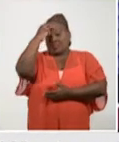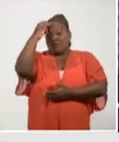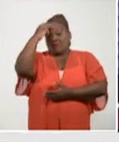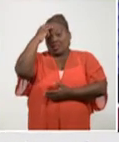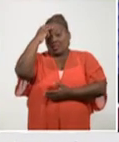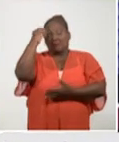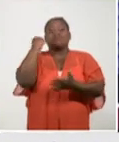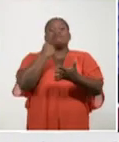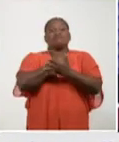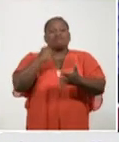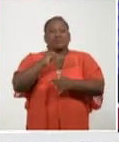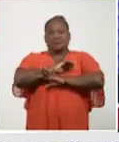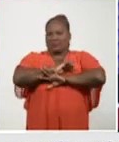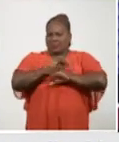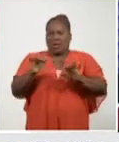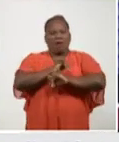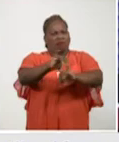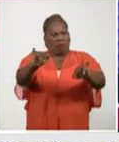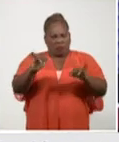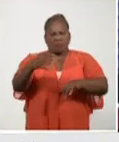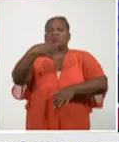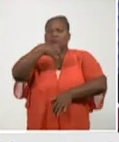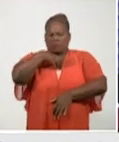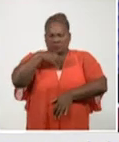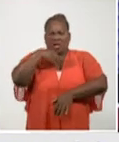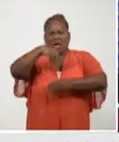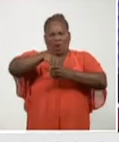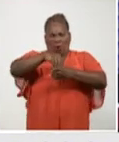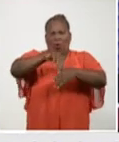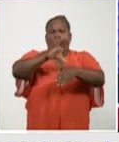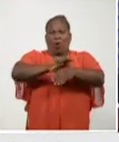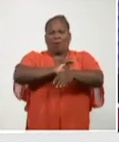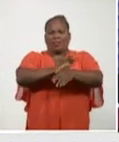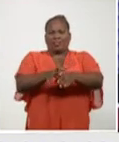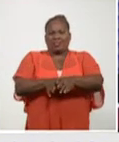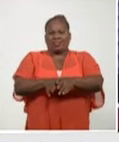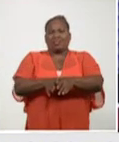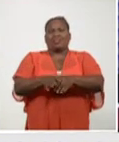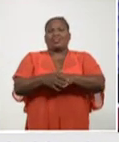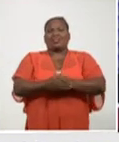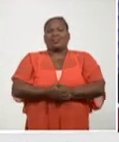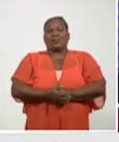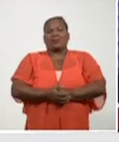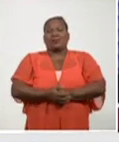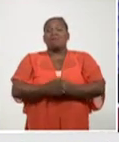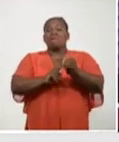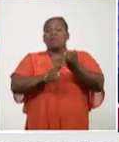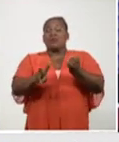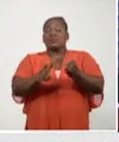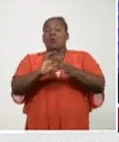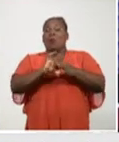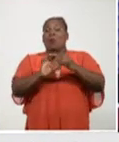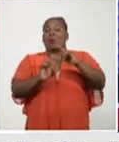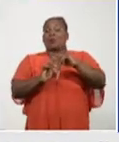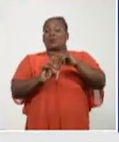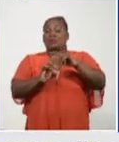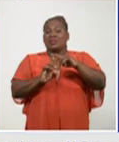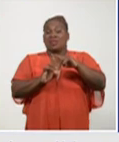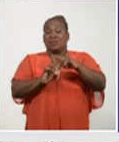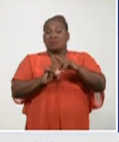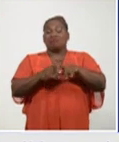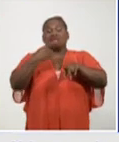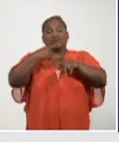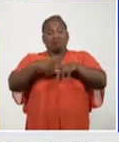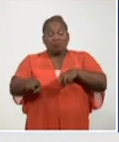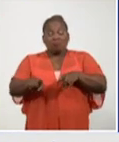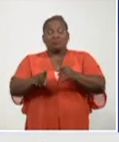diagnosticó casos ya en estas jornadas como tal. La provincia de Guantánamo, la otra provincia que